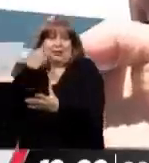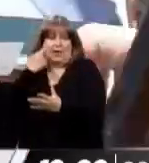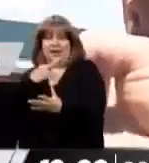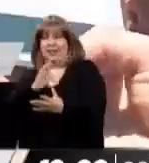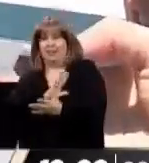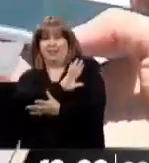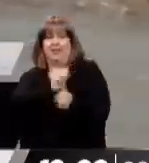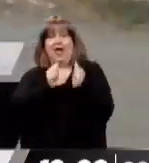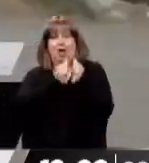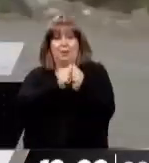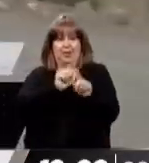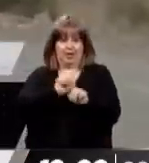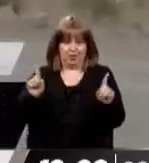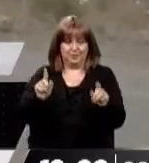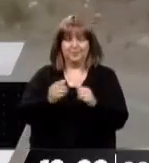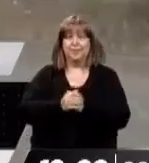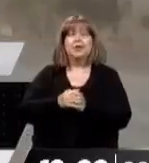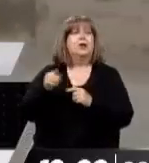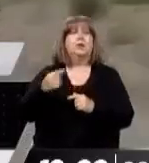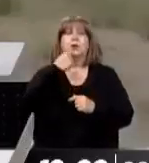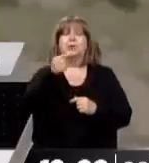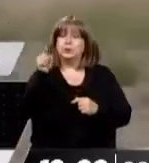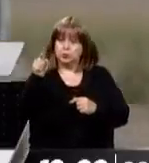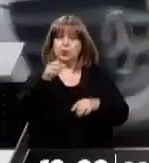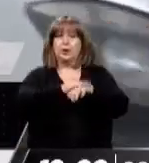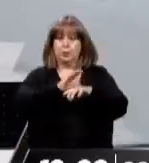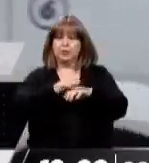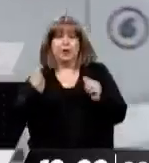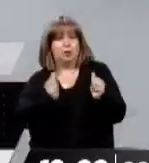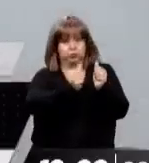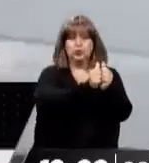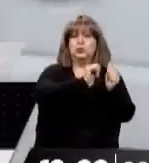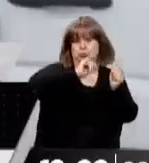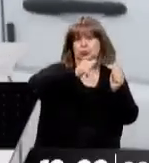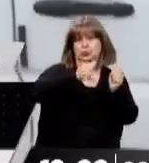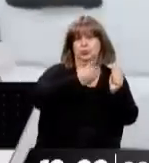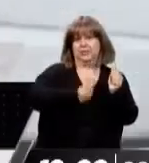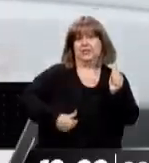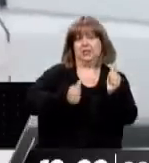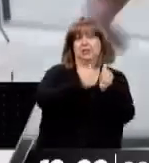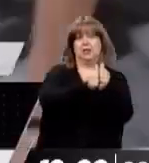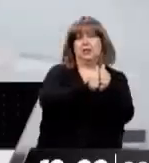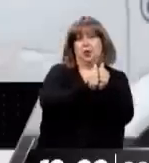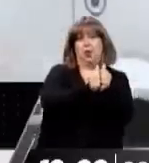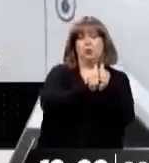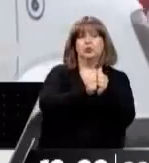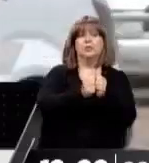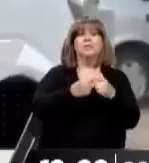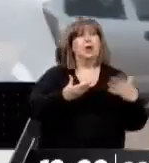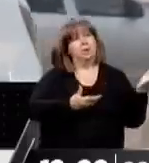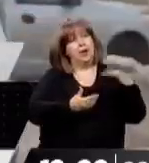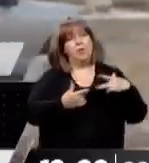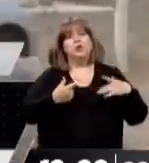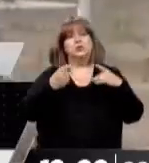¿Con Fernández de Portezuelo? No. ¿Y cómo fue el diálogo que tuvo estas horas que compartió con él? Bien, nos remitimos al trabajo que visitamos, que fue